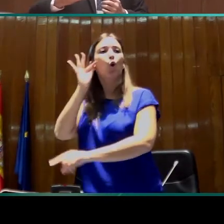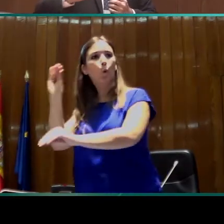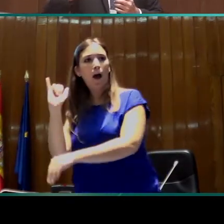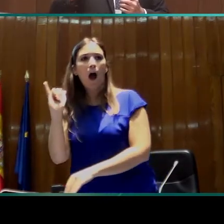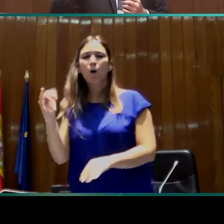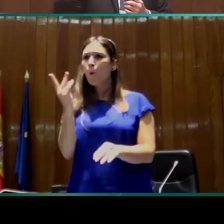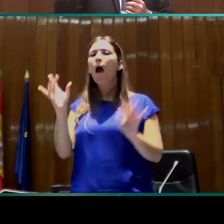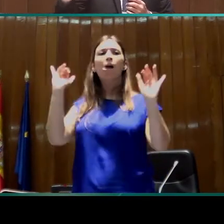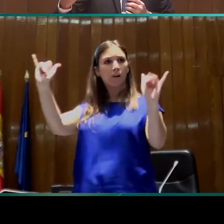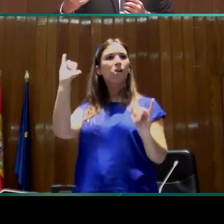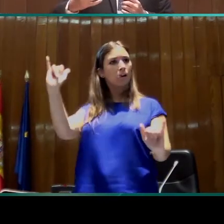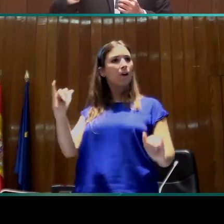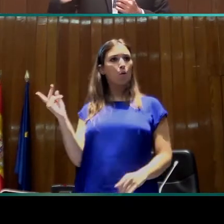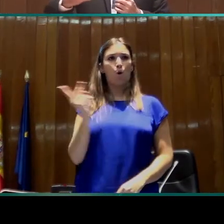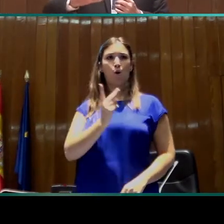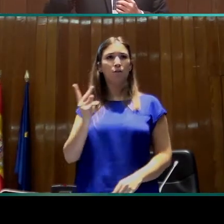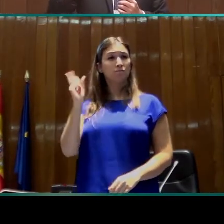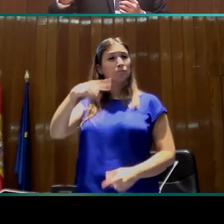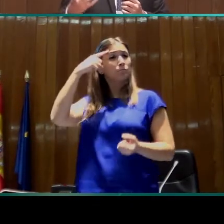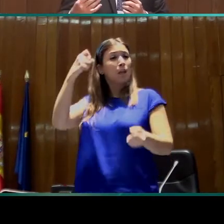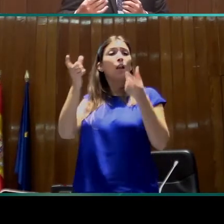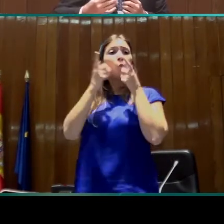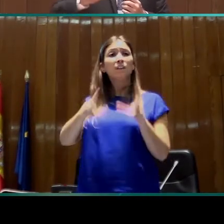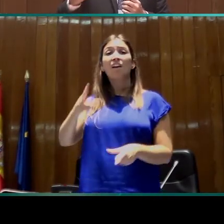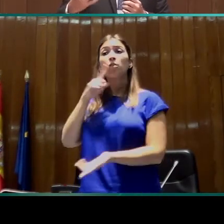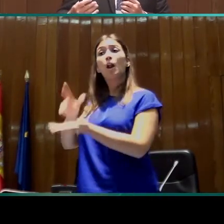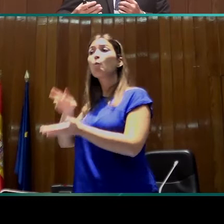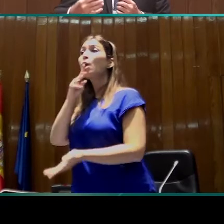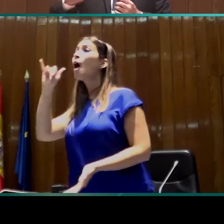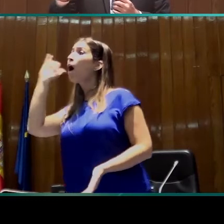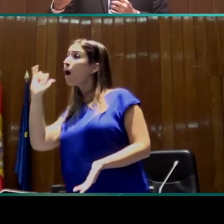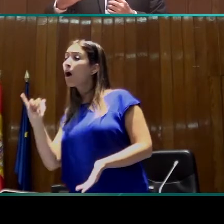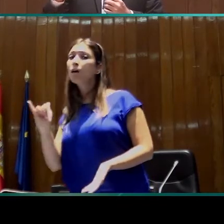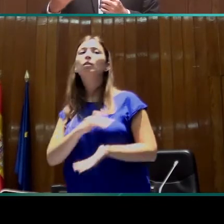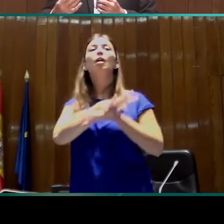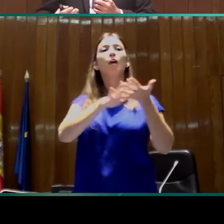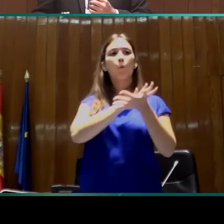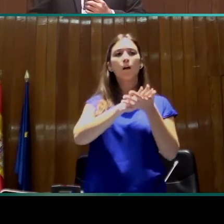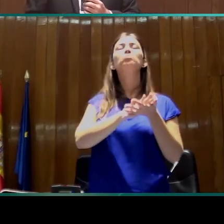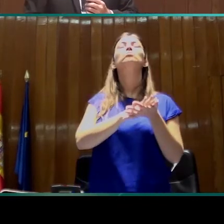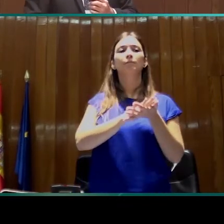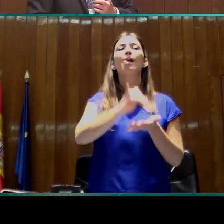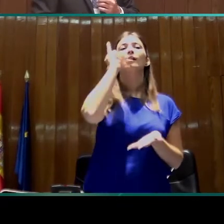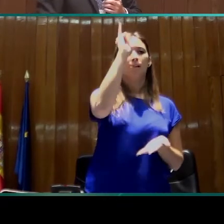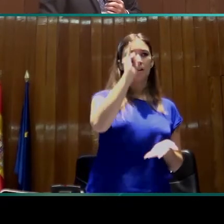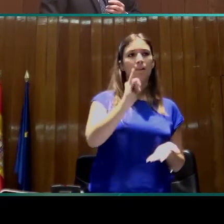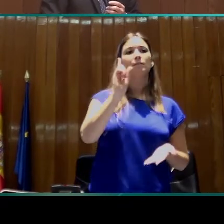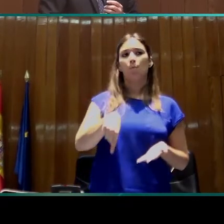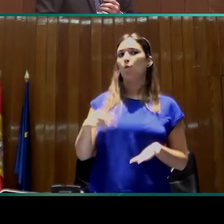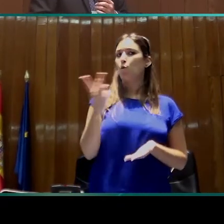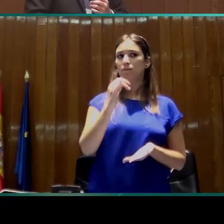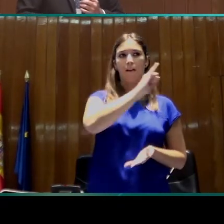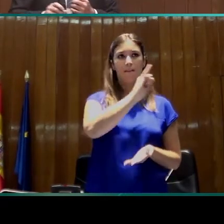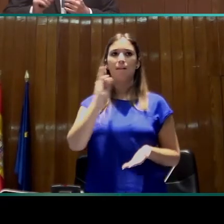mismas propiedades que describen los lingüistas para las lenguas orales son propiedades que se describen también para las lenguas